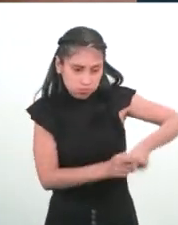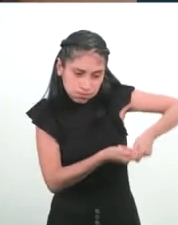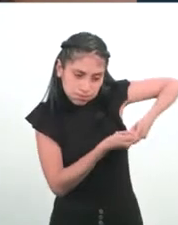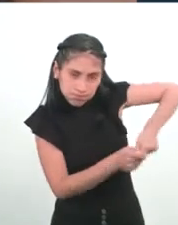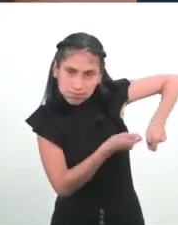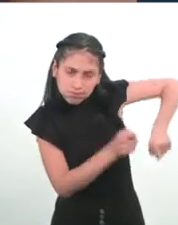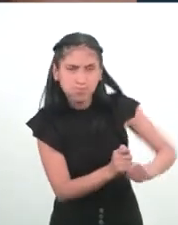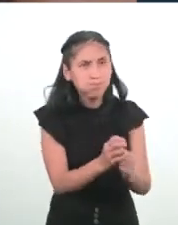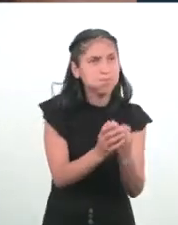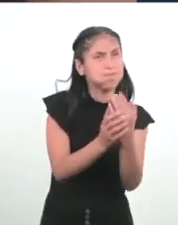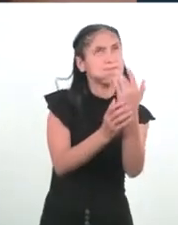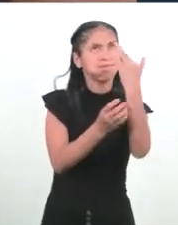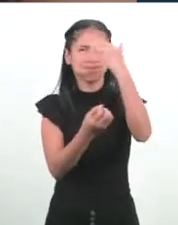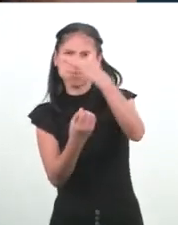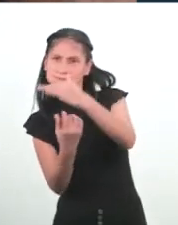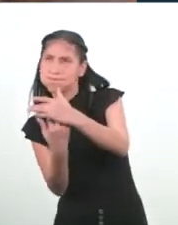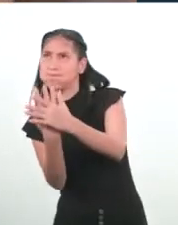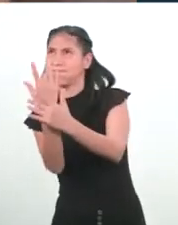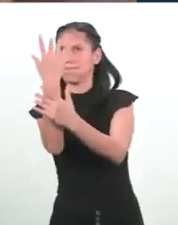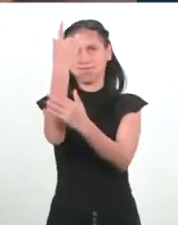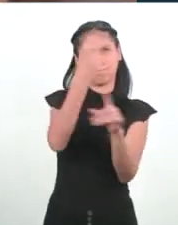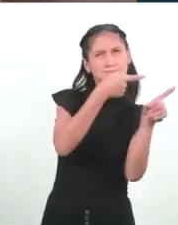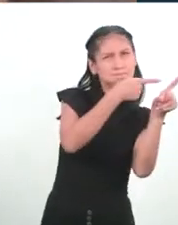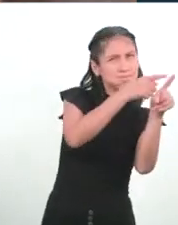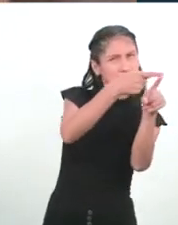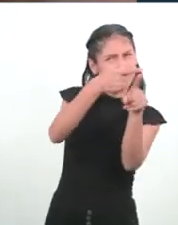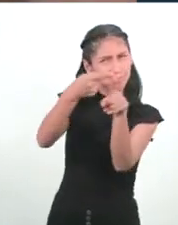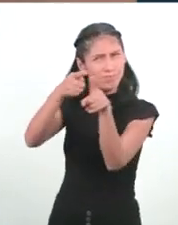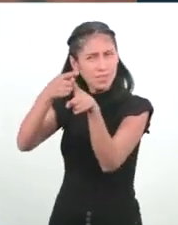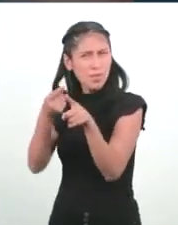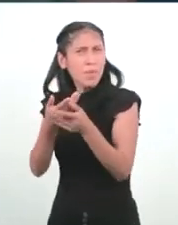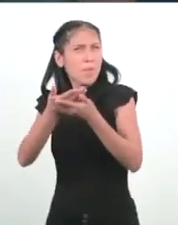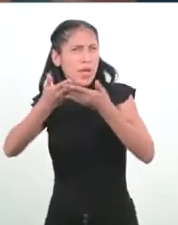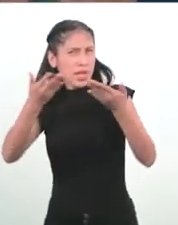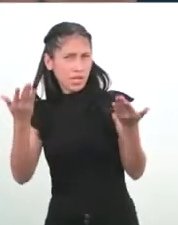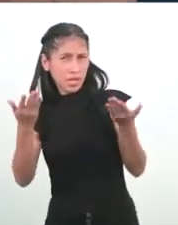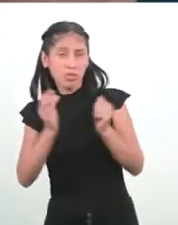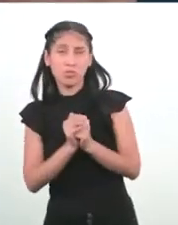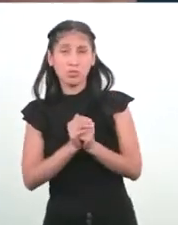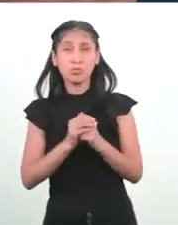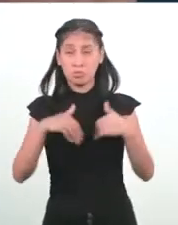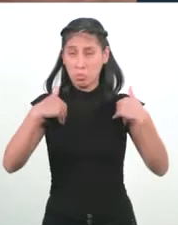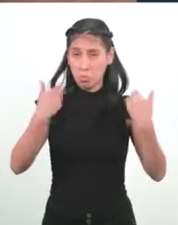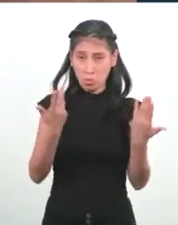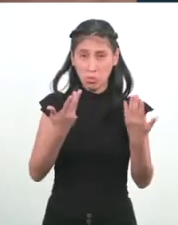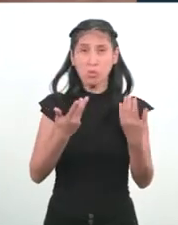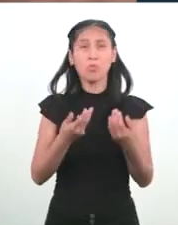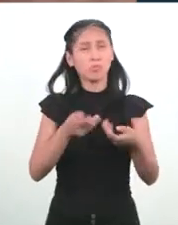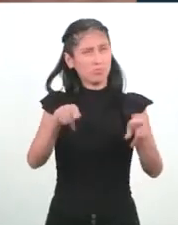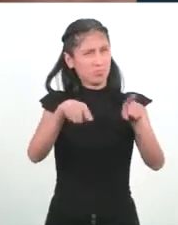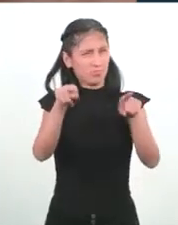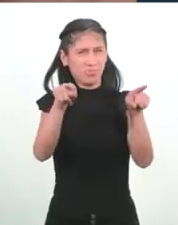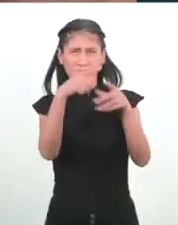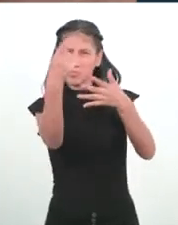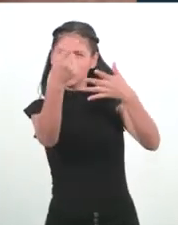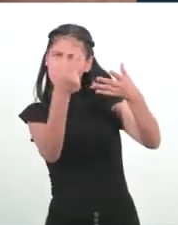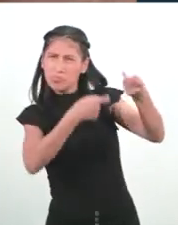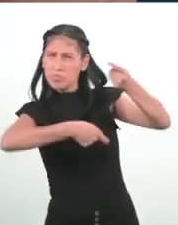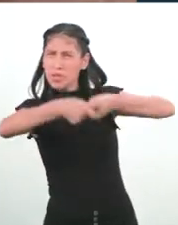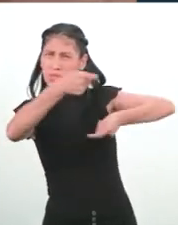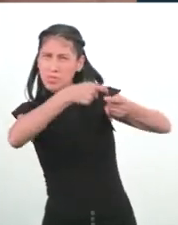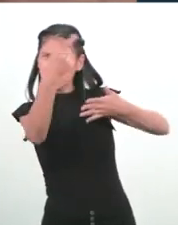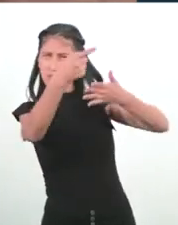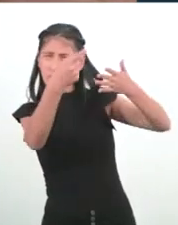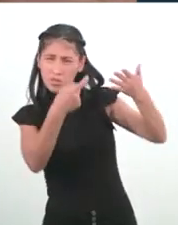donde se produce una gran cantidad de productos agrícolas con el cual no solamente se puede hacer eso y muchas otras cosas más, se